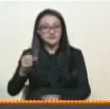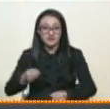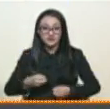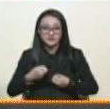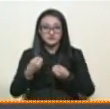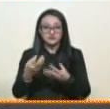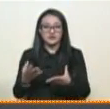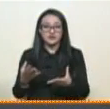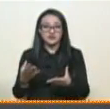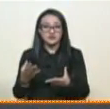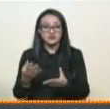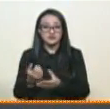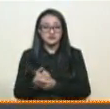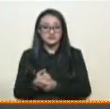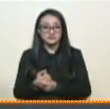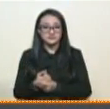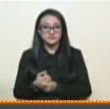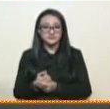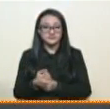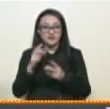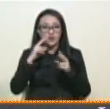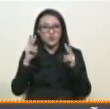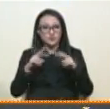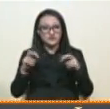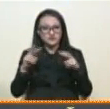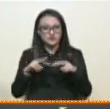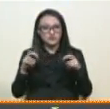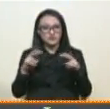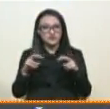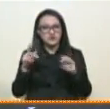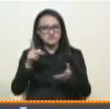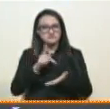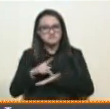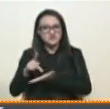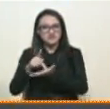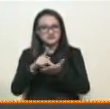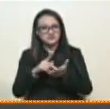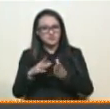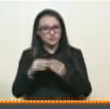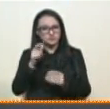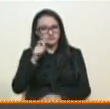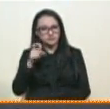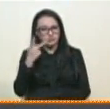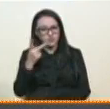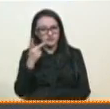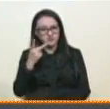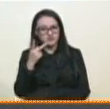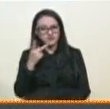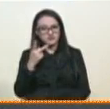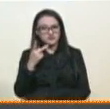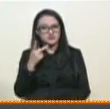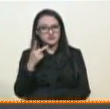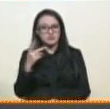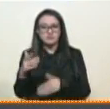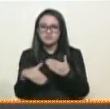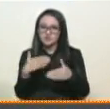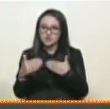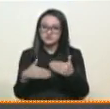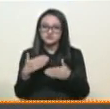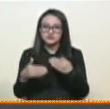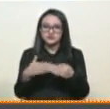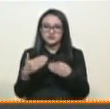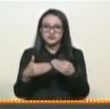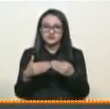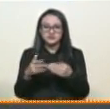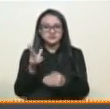garantía de esa auditoría, justamente allí participan todos los actores políticos. Ese es un proceso en el cual